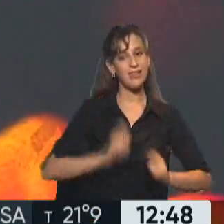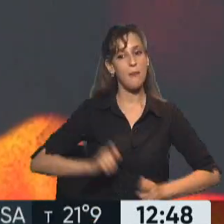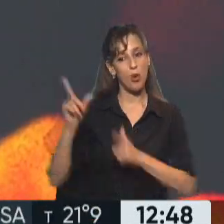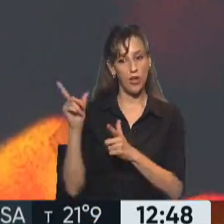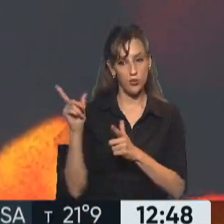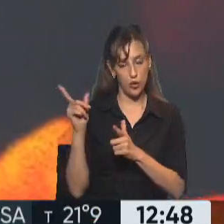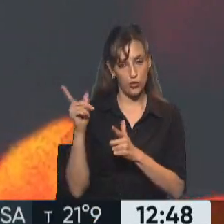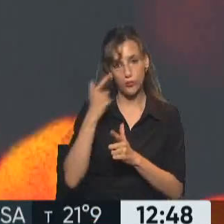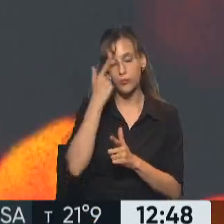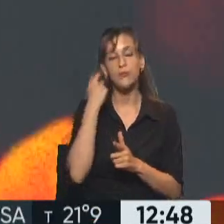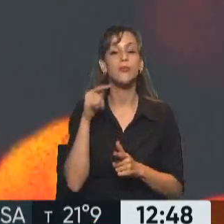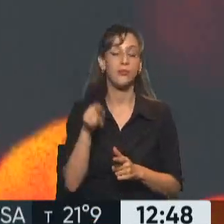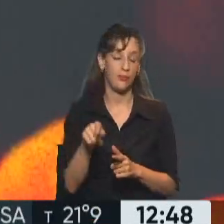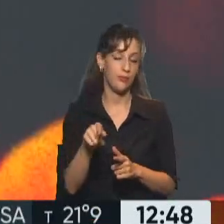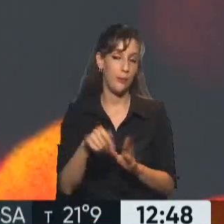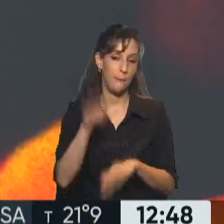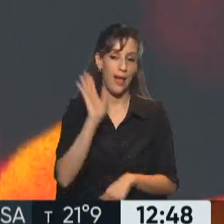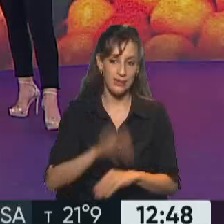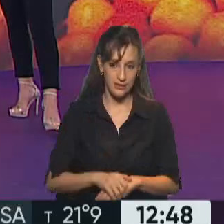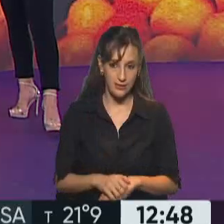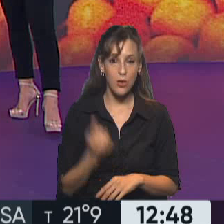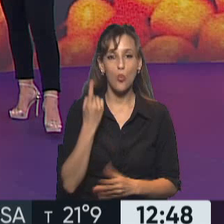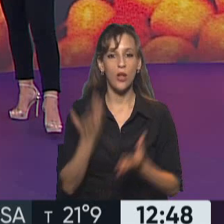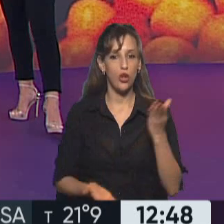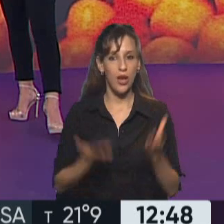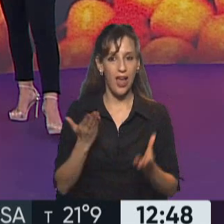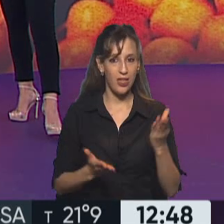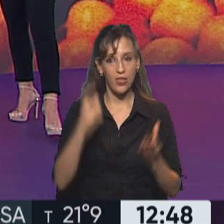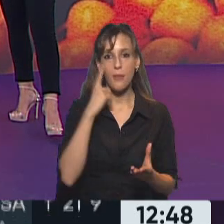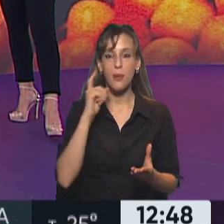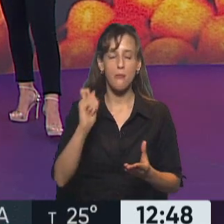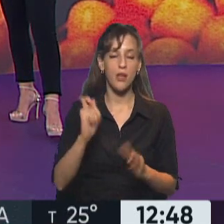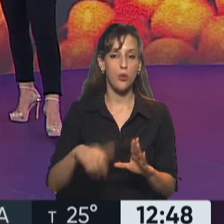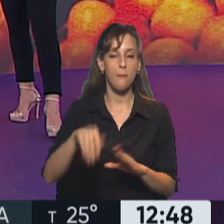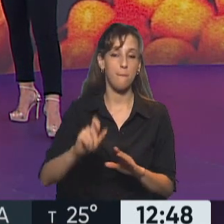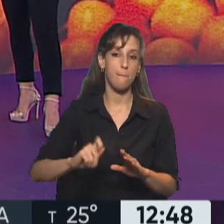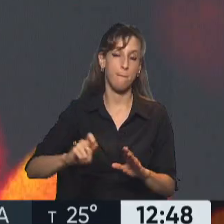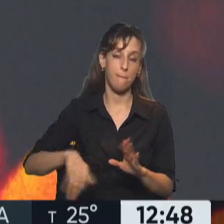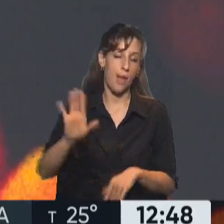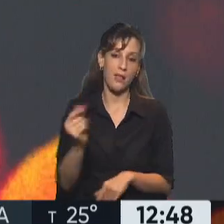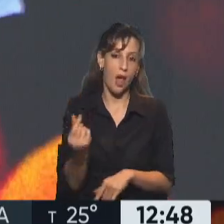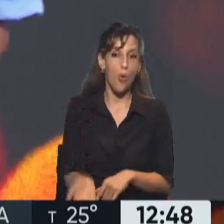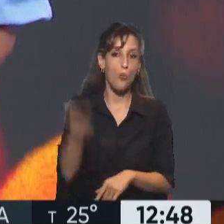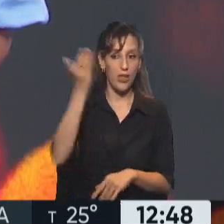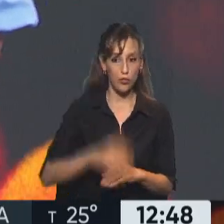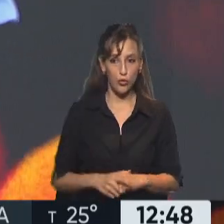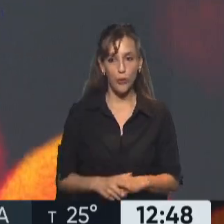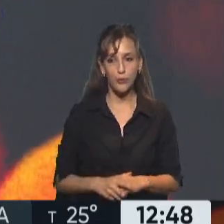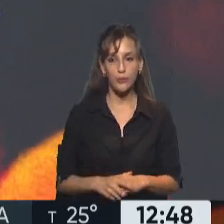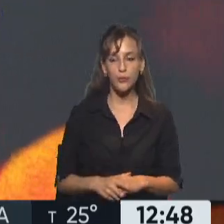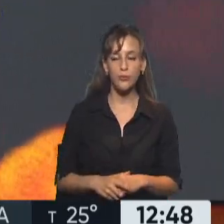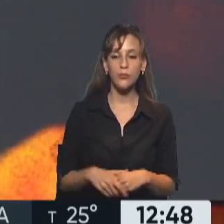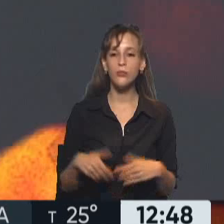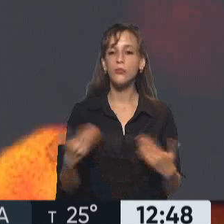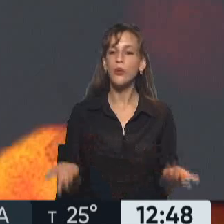acá reciben más los exportadores, claramente, porque la tonelada, fíjense, más de 10.000 pesos aumentó. Entonces, ¿cuál es una de las ideas